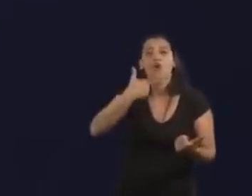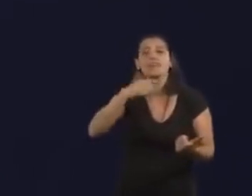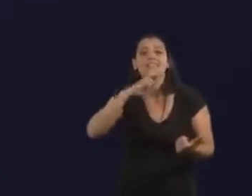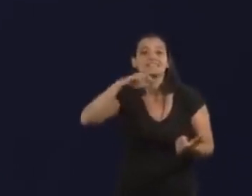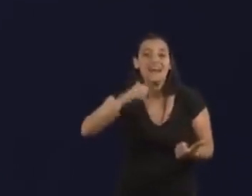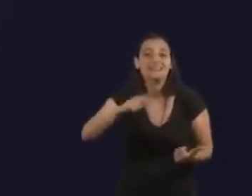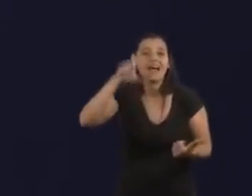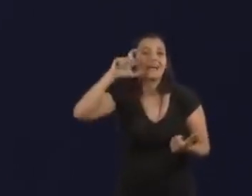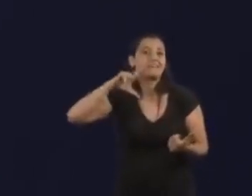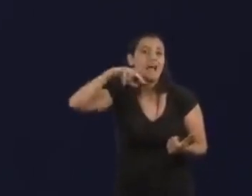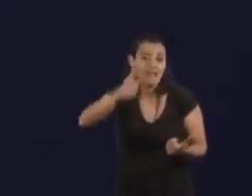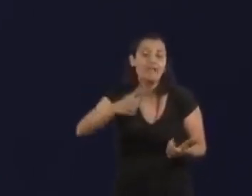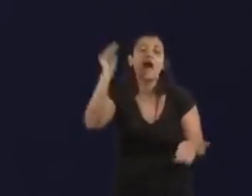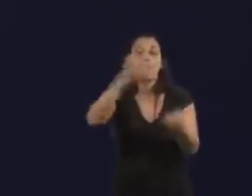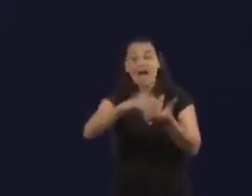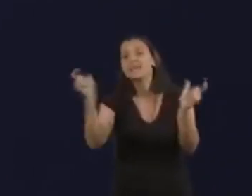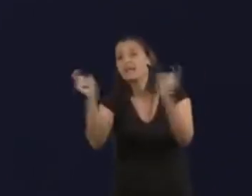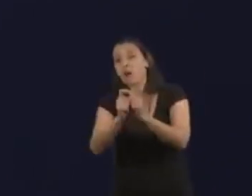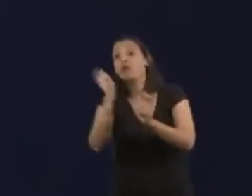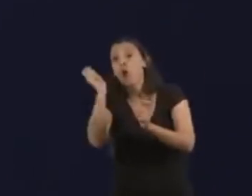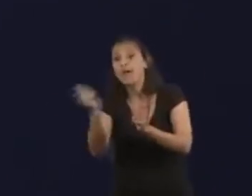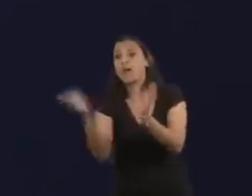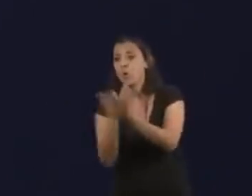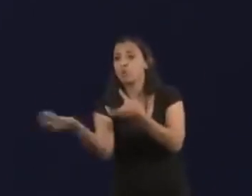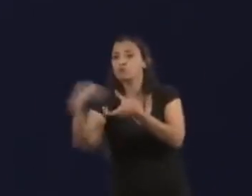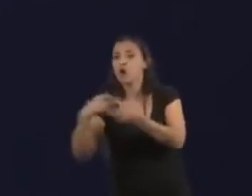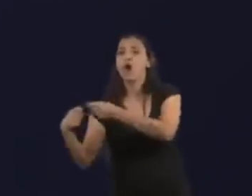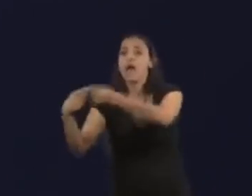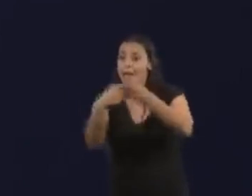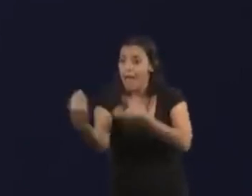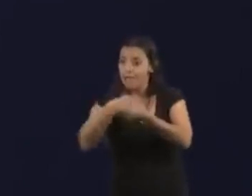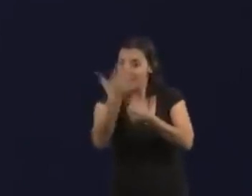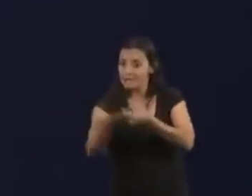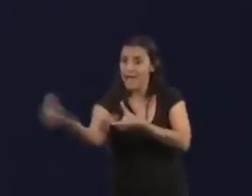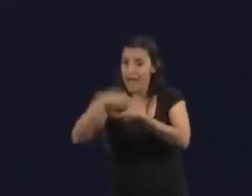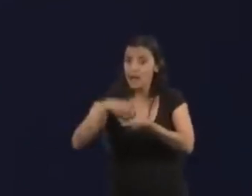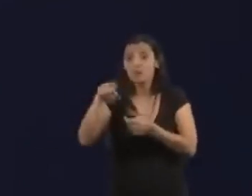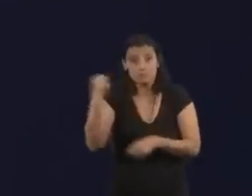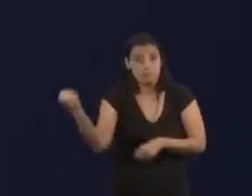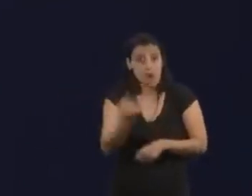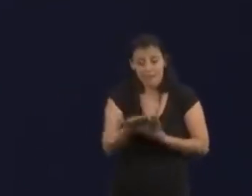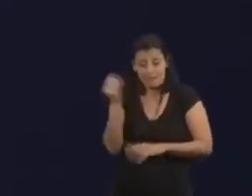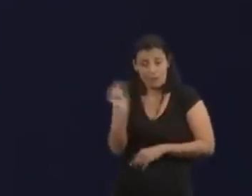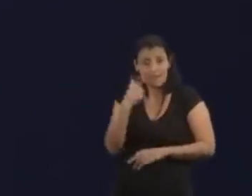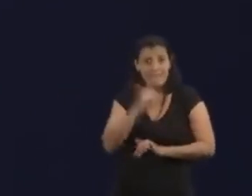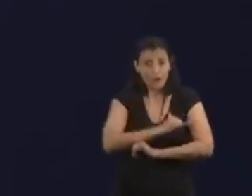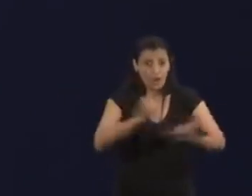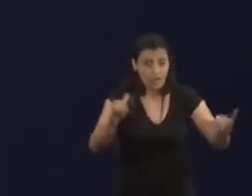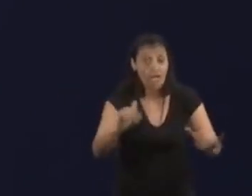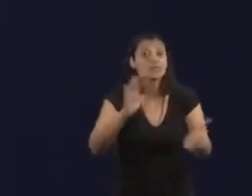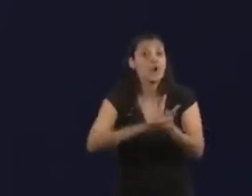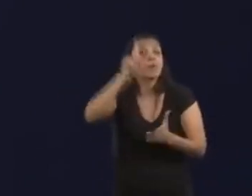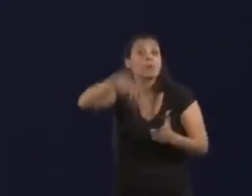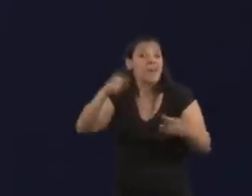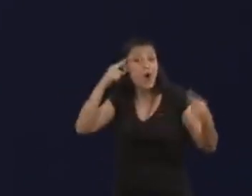además con una reunión de empresarios que a nosotros nos resulta relevante en virtud de El lo dije recién no en virtud del desarrollo